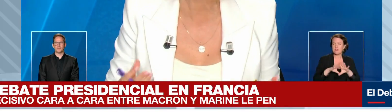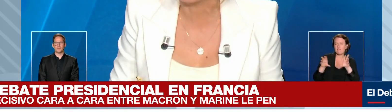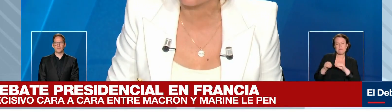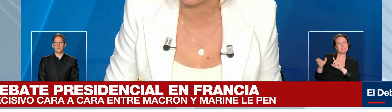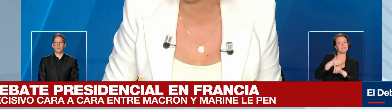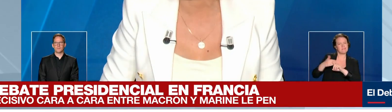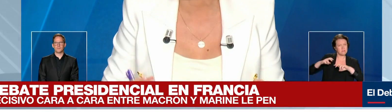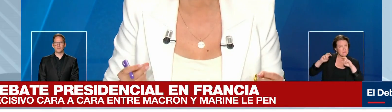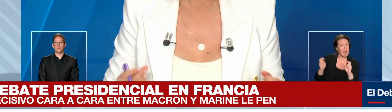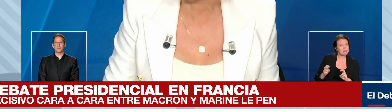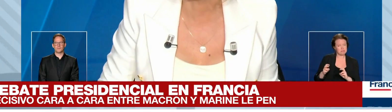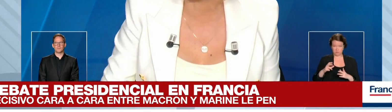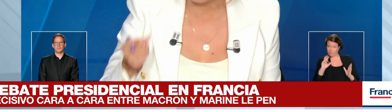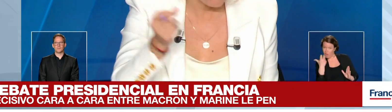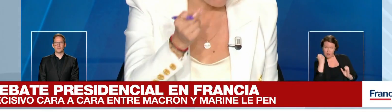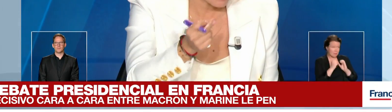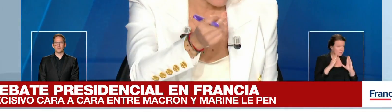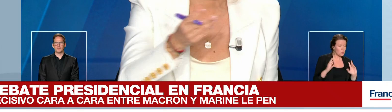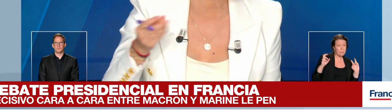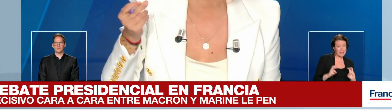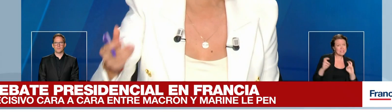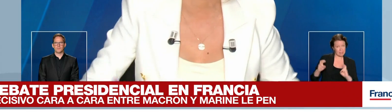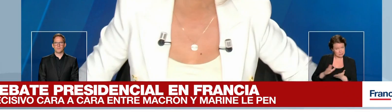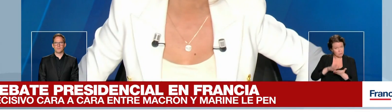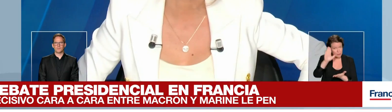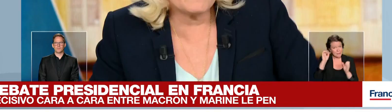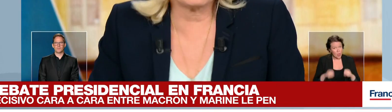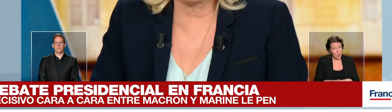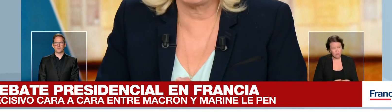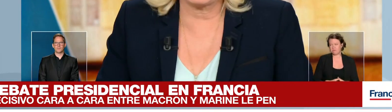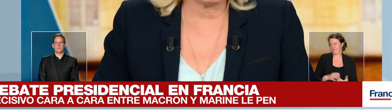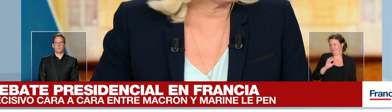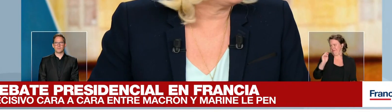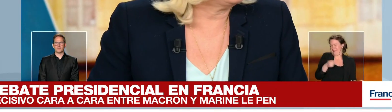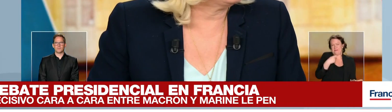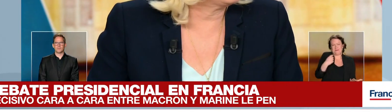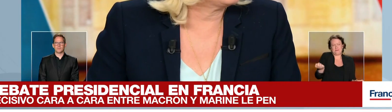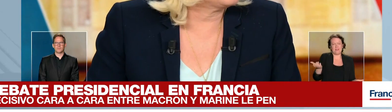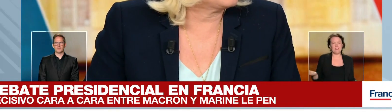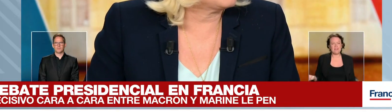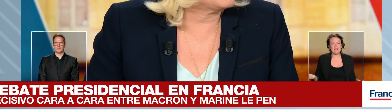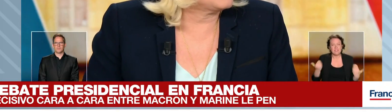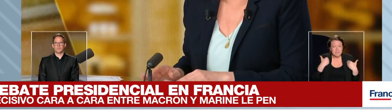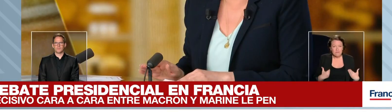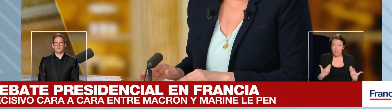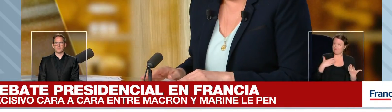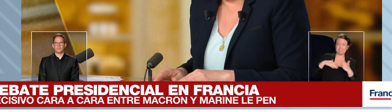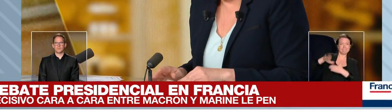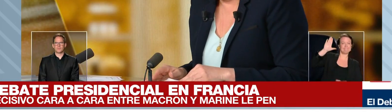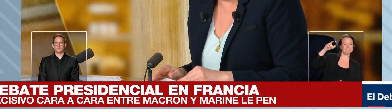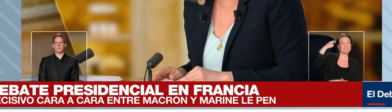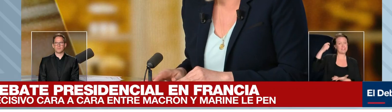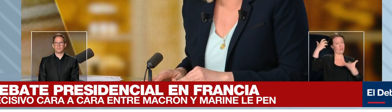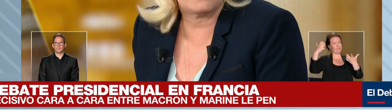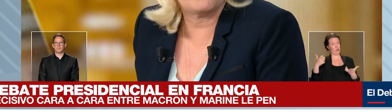intrafamiliar, menos violencia contra la mujer, menos robos, menos homicidios? ¿Puede usted garantizarlo? Yo sí, claro, porque de otra manera